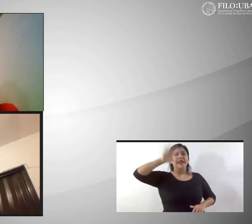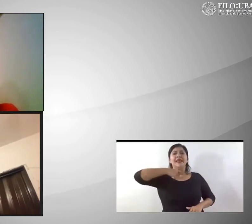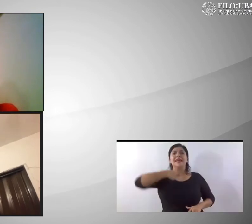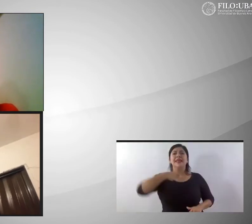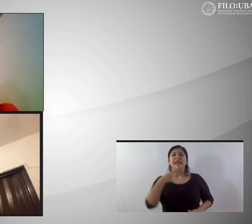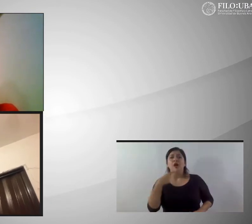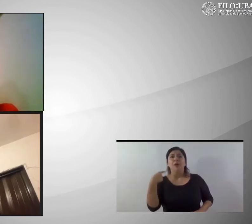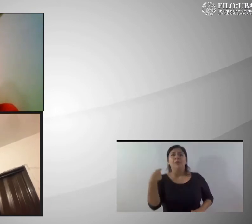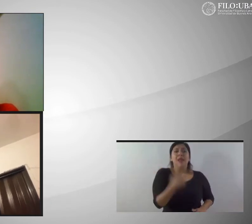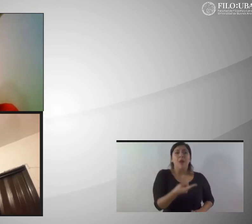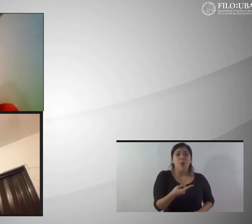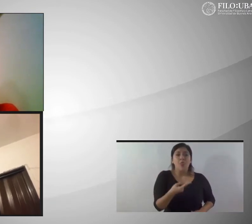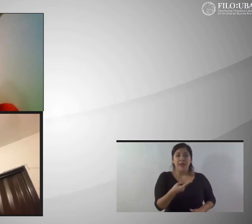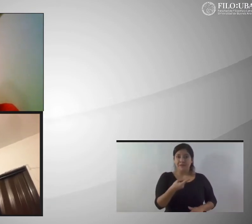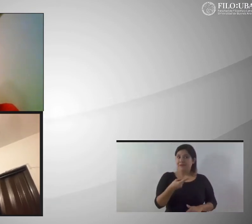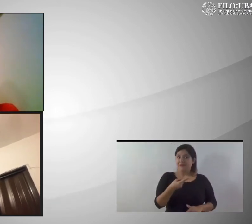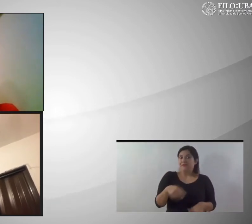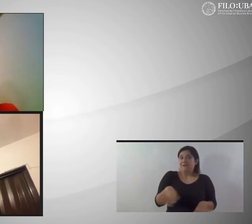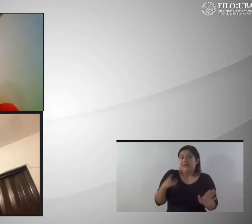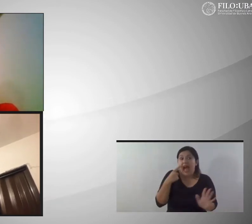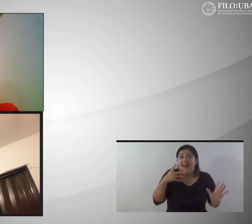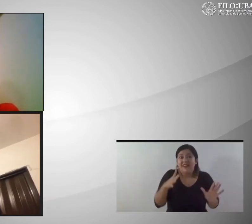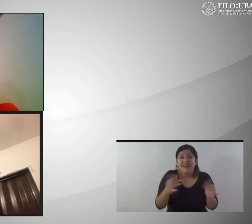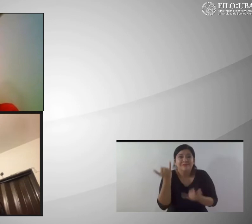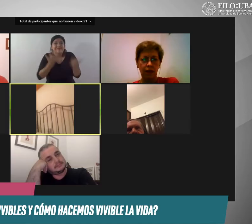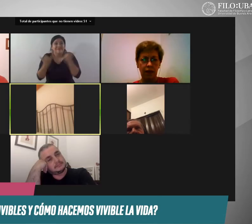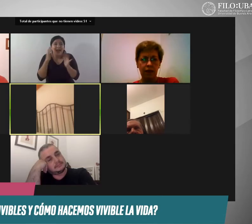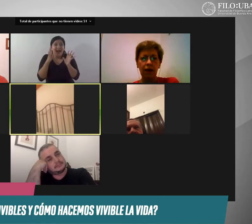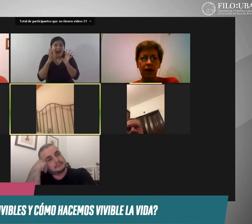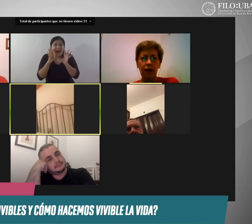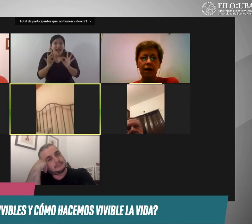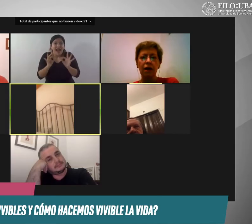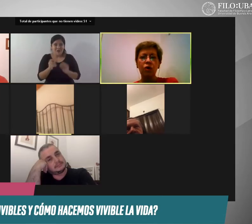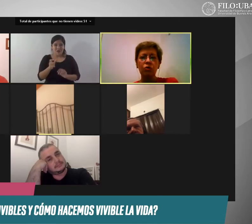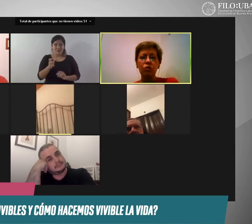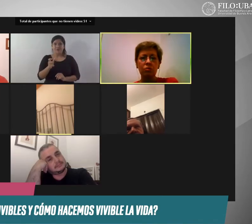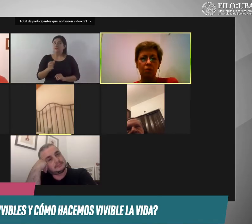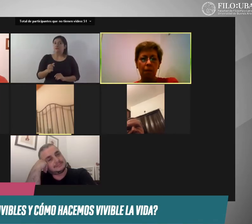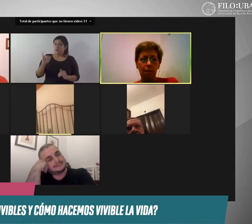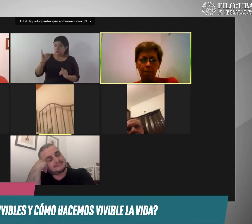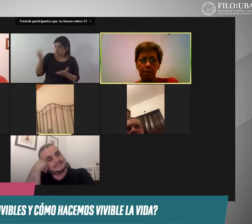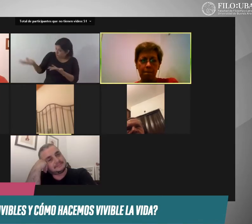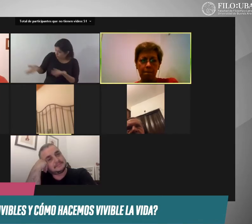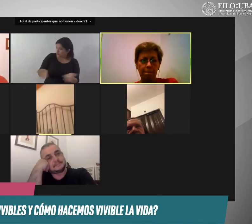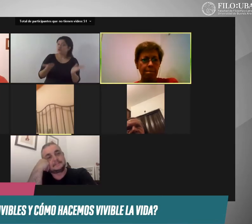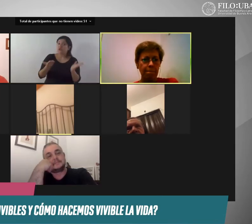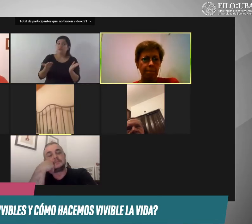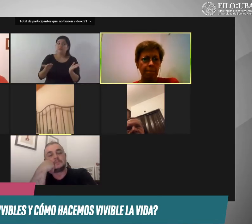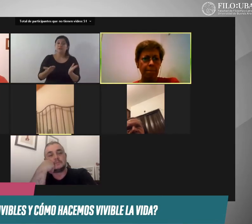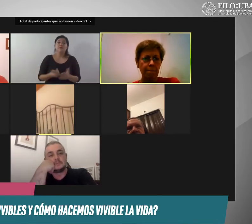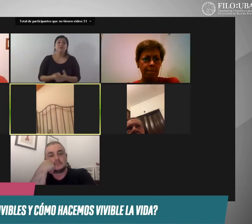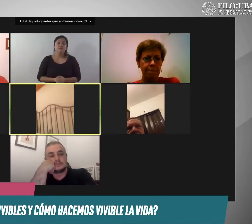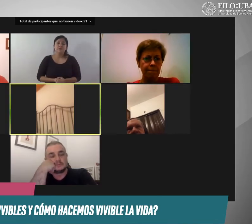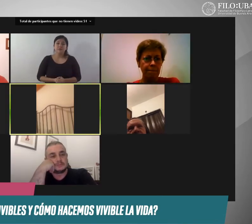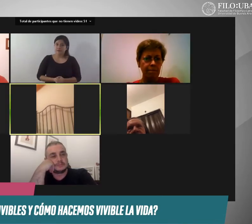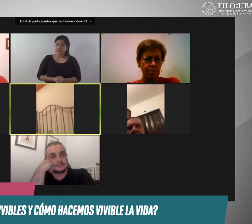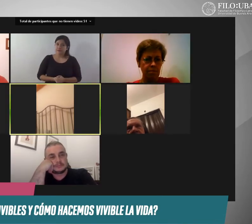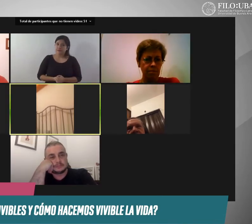Yo quería hacer una pregunta primero para los dos también, si quieren brevemente para comentar algo, después podemos seguir también con las preguntas. Me